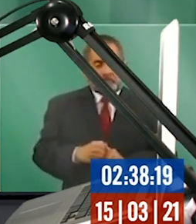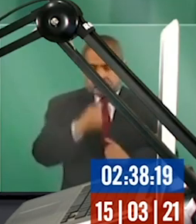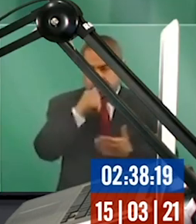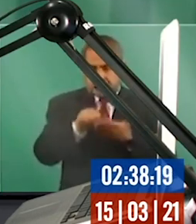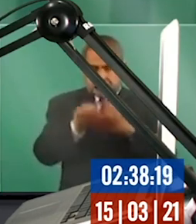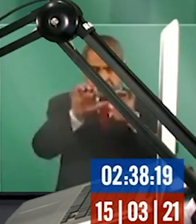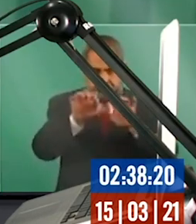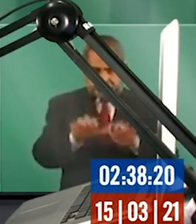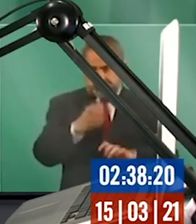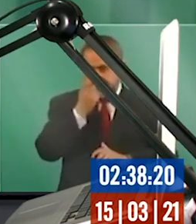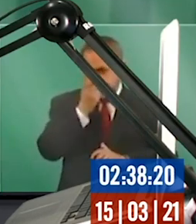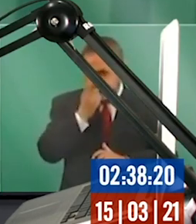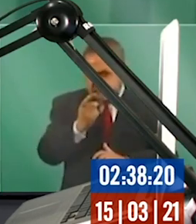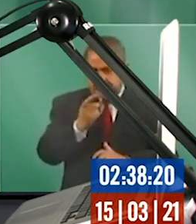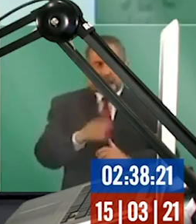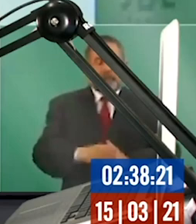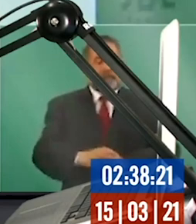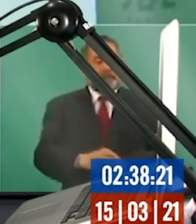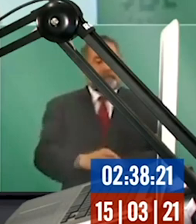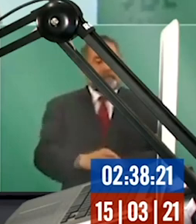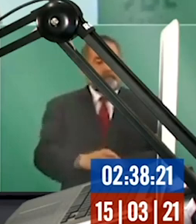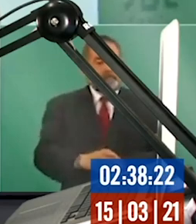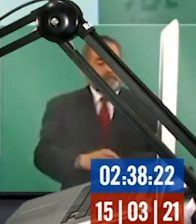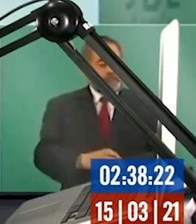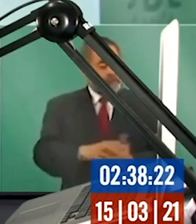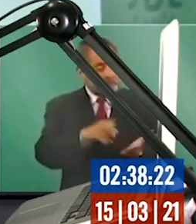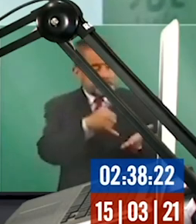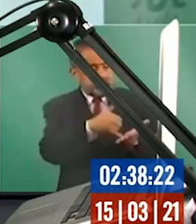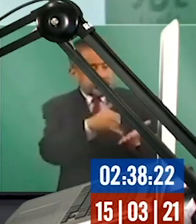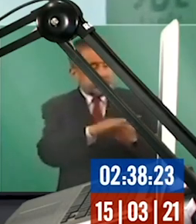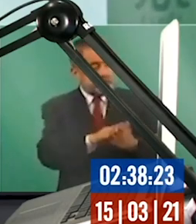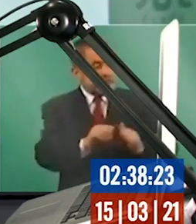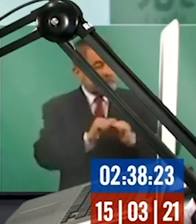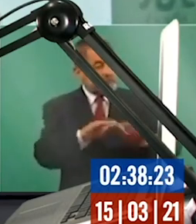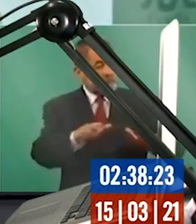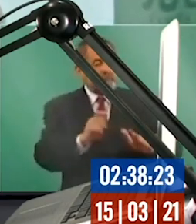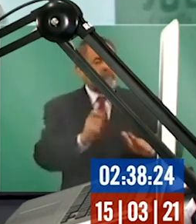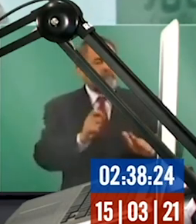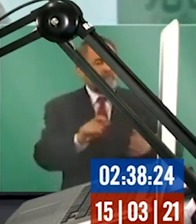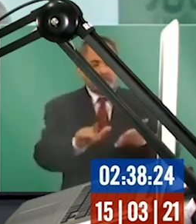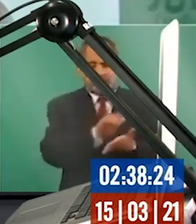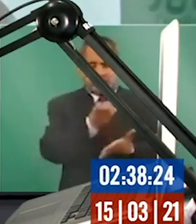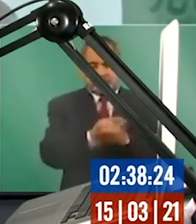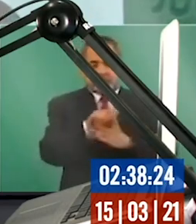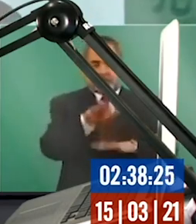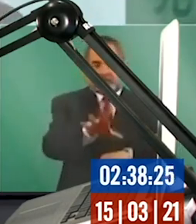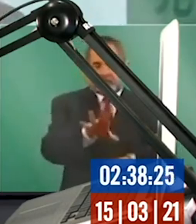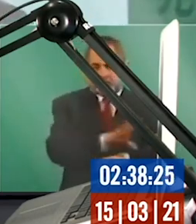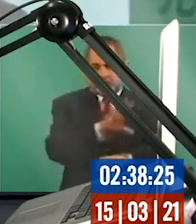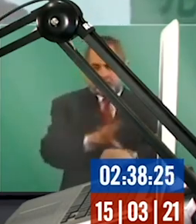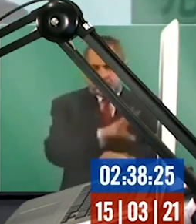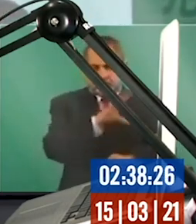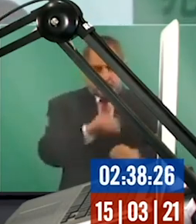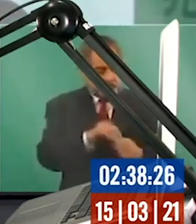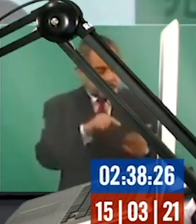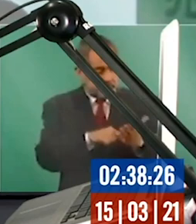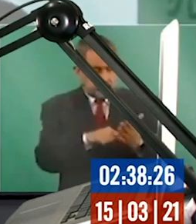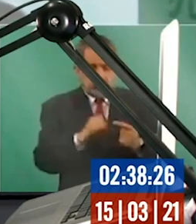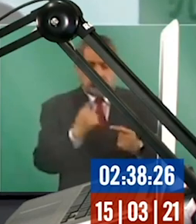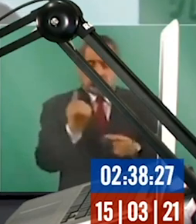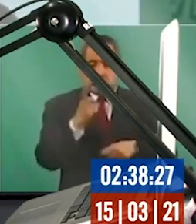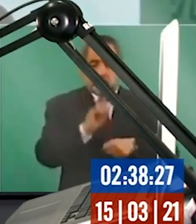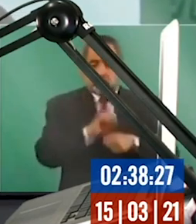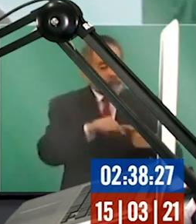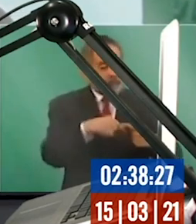el amparo muchos especialistas en derecho han dicho que la resolución del juez esta vez aunque el efecto fue muy rápida está bien